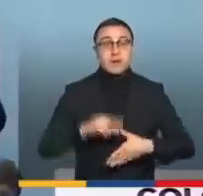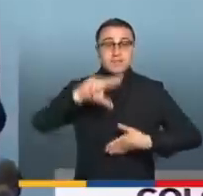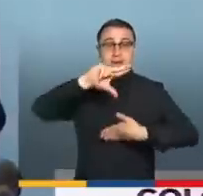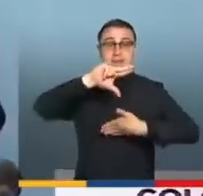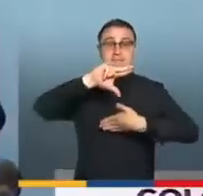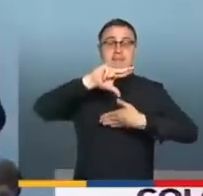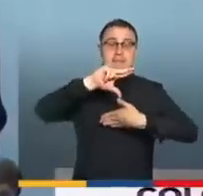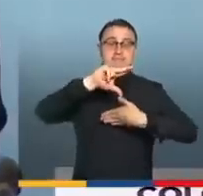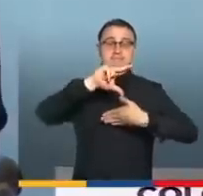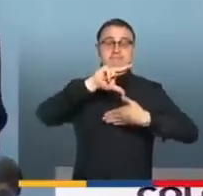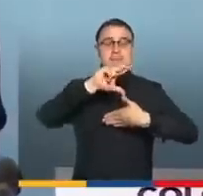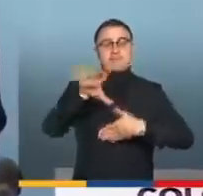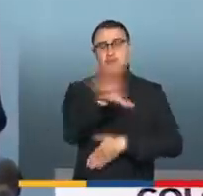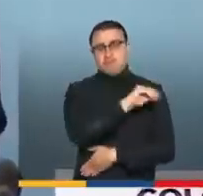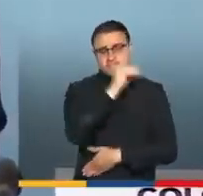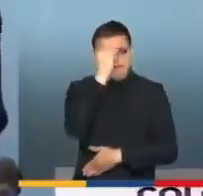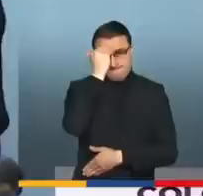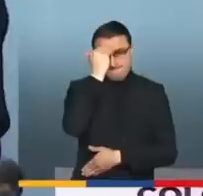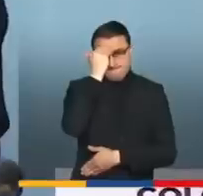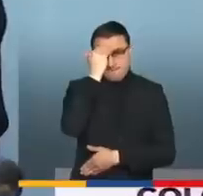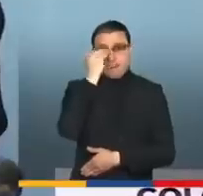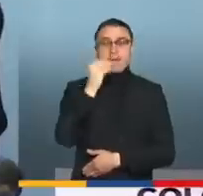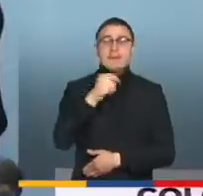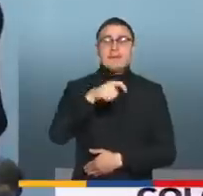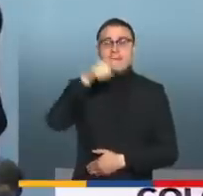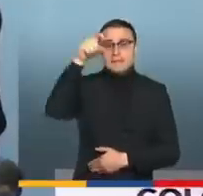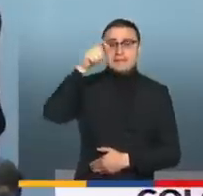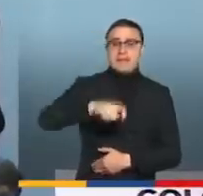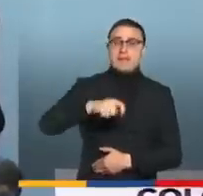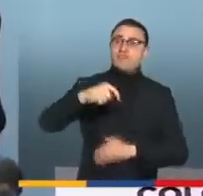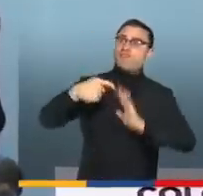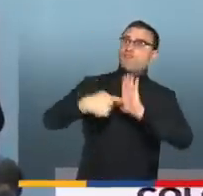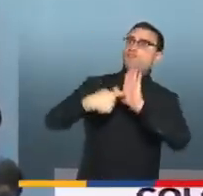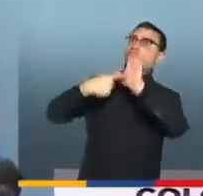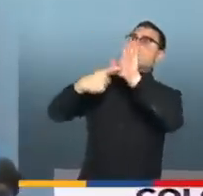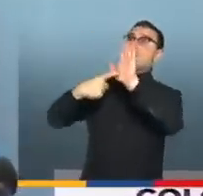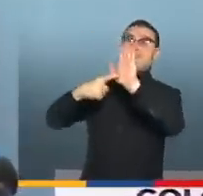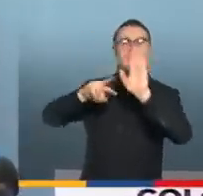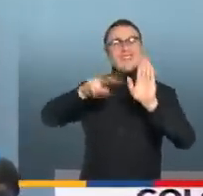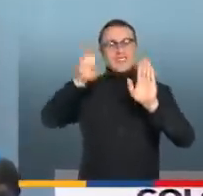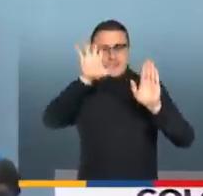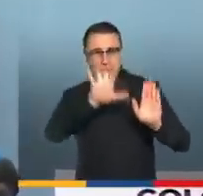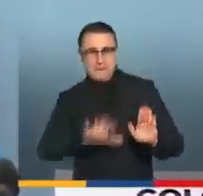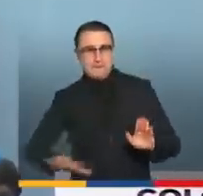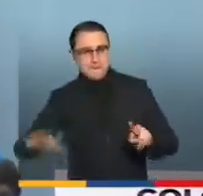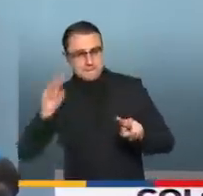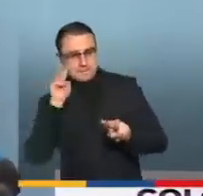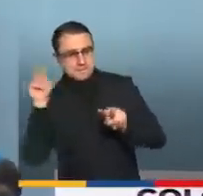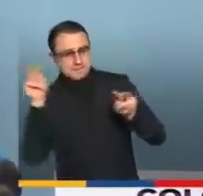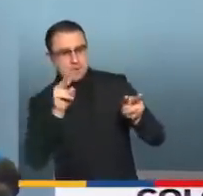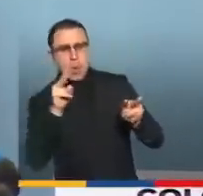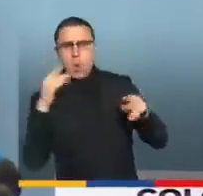sabemos, debe ser reconocido por quienes desde más lejos llegan aquí,